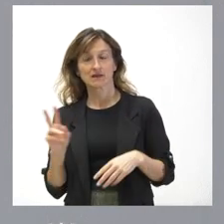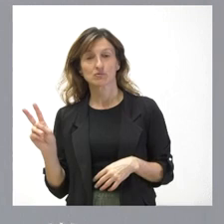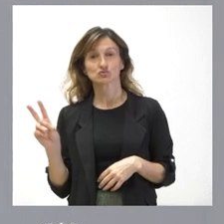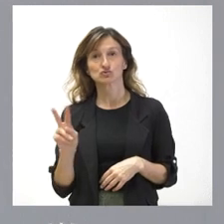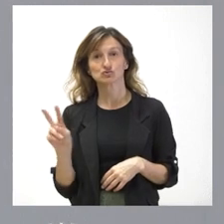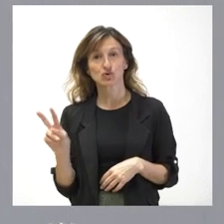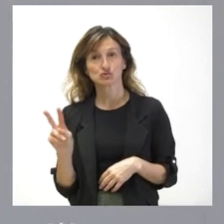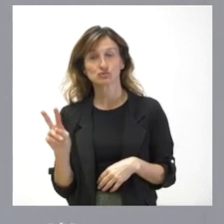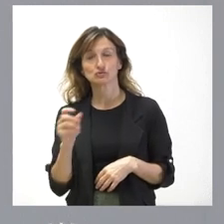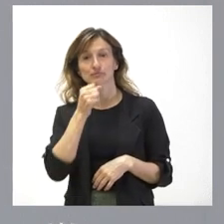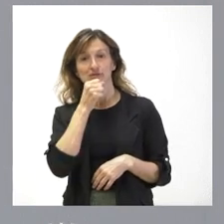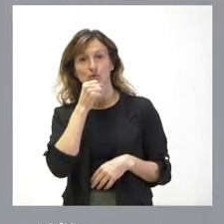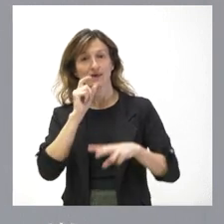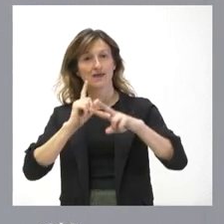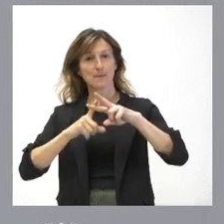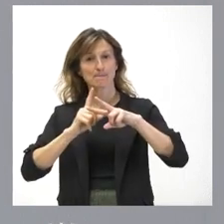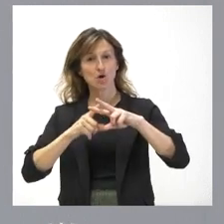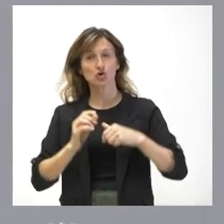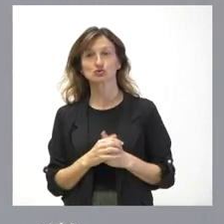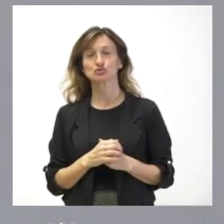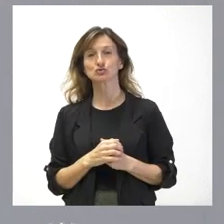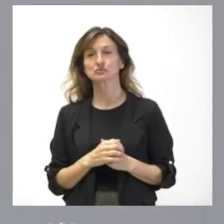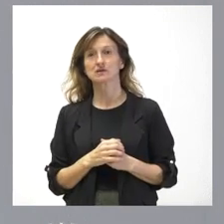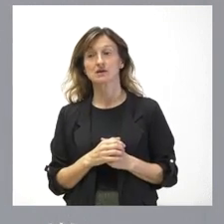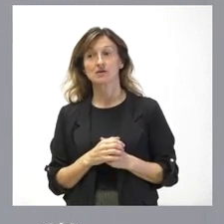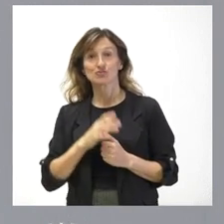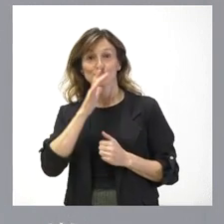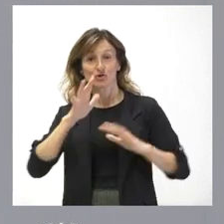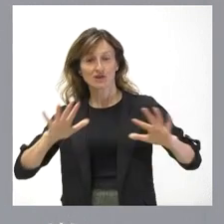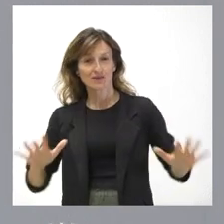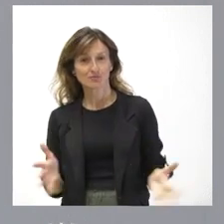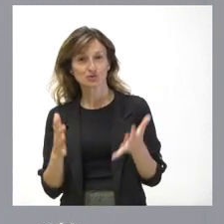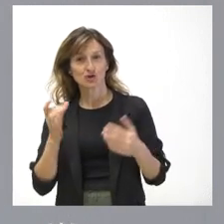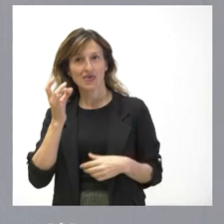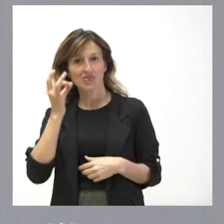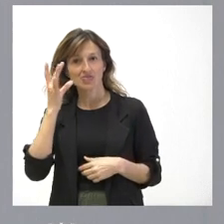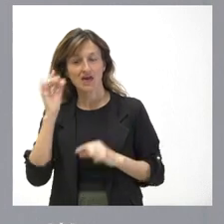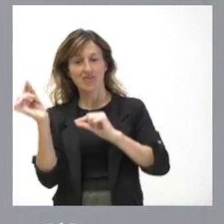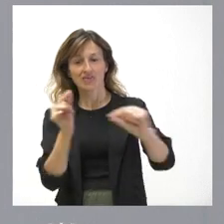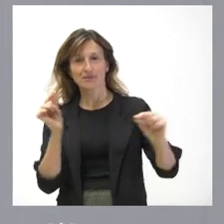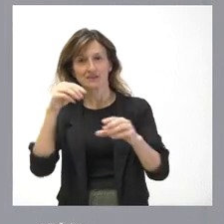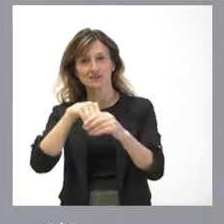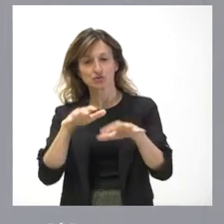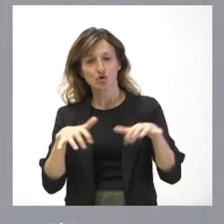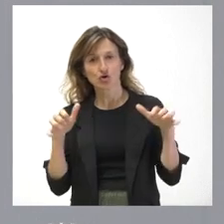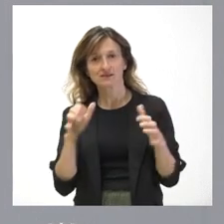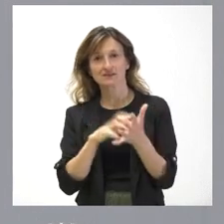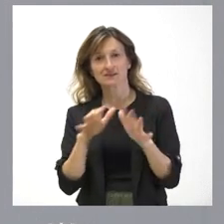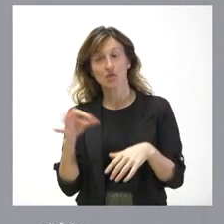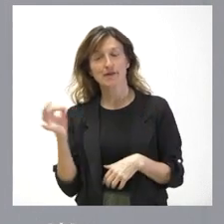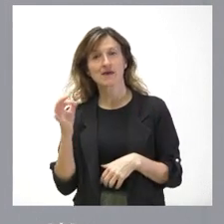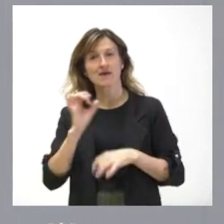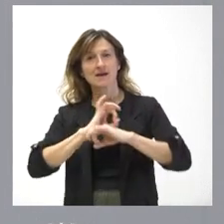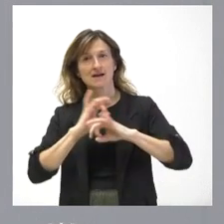Y vox en este caso que son los impulsores de que que esta iniciativa se pueda debatir en las cortas de Castilla de León tengan claro y